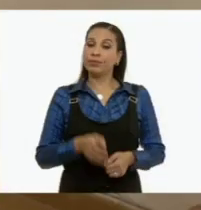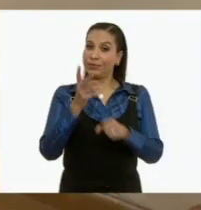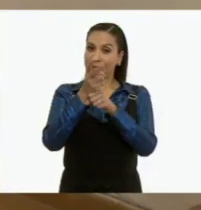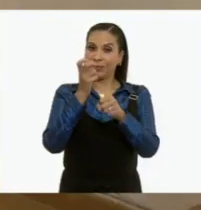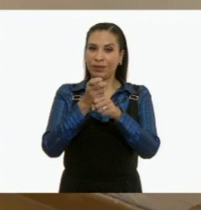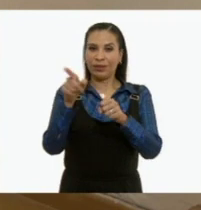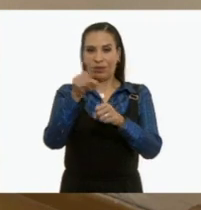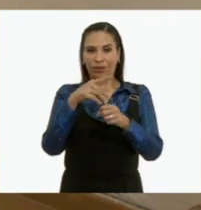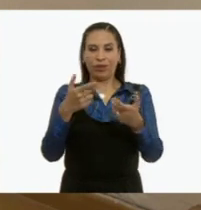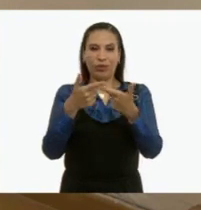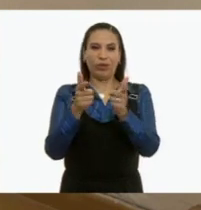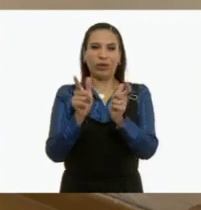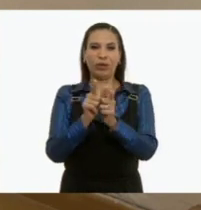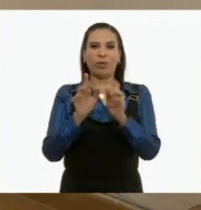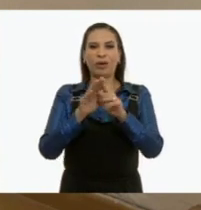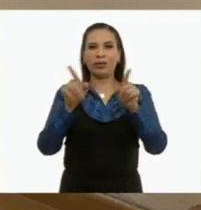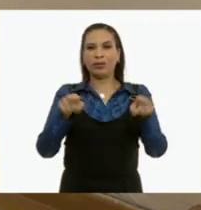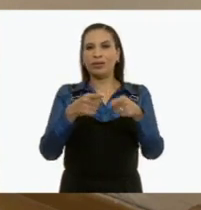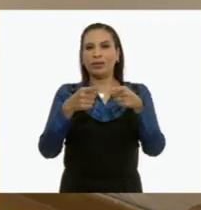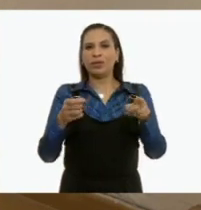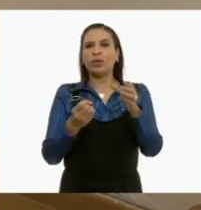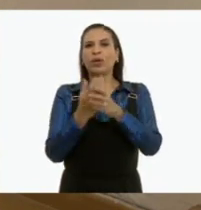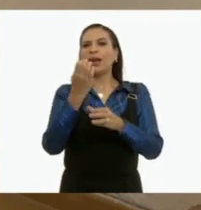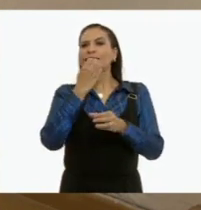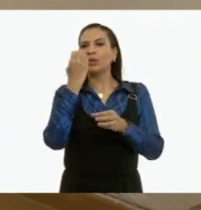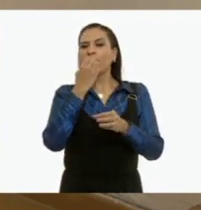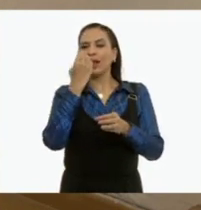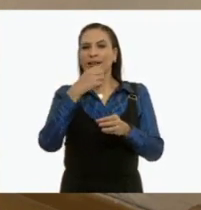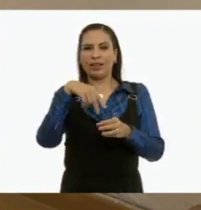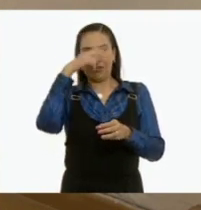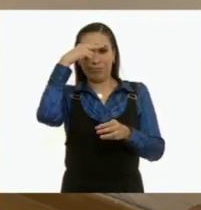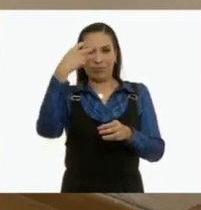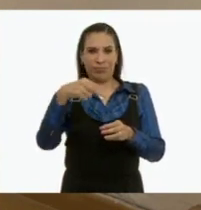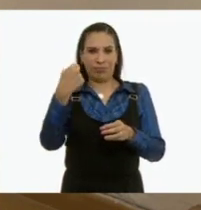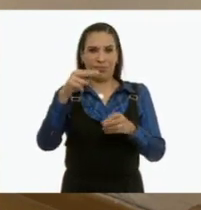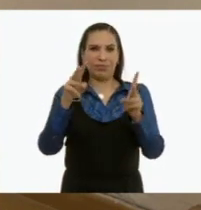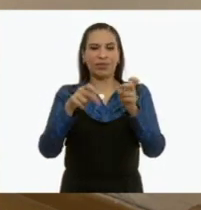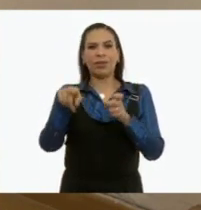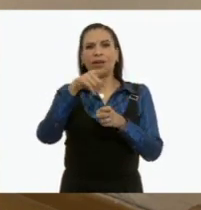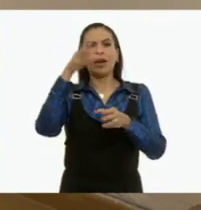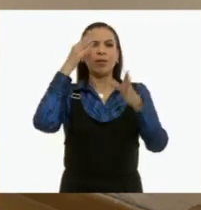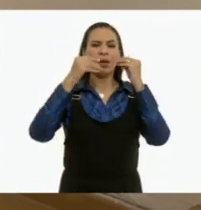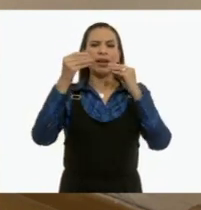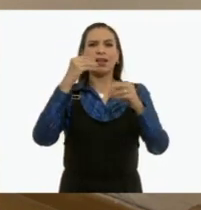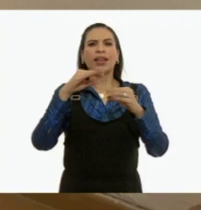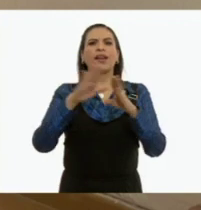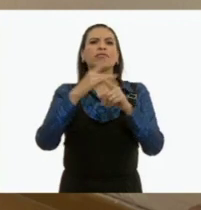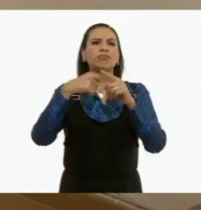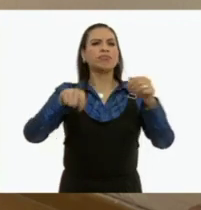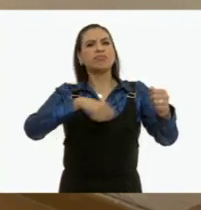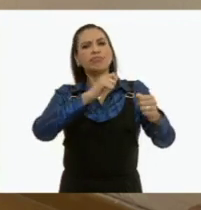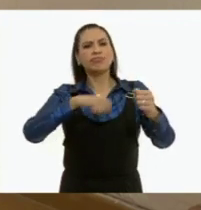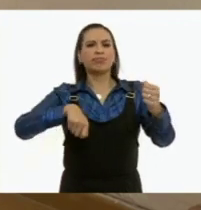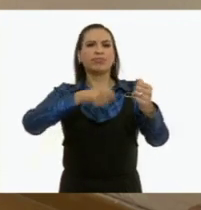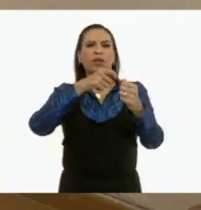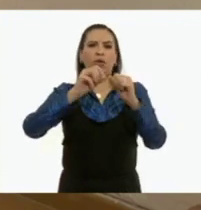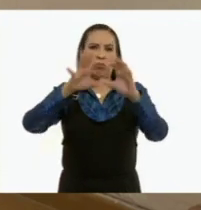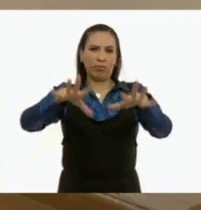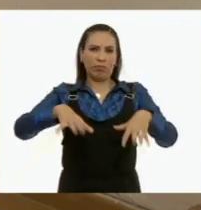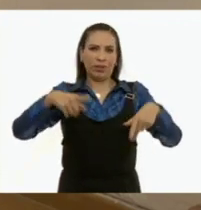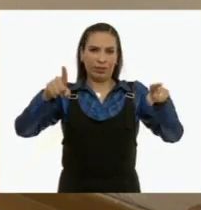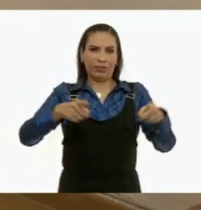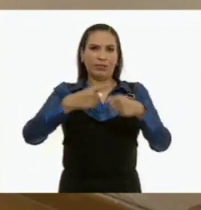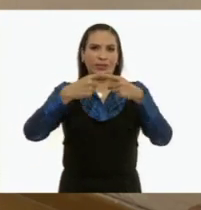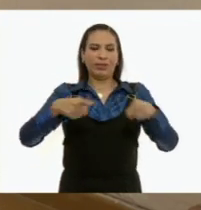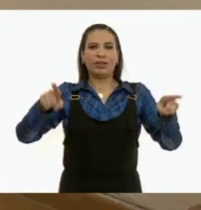Invitamos a formar parte de la orquesta de la Nueva Escuela Mexicana, donde aprenderás a tocar y formarás parte de una orquesta sinfónica,